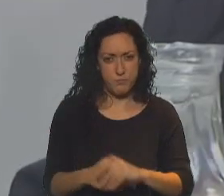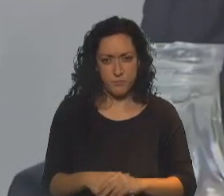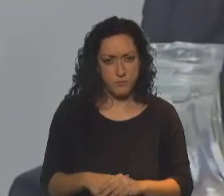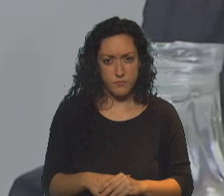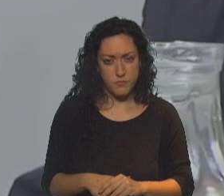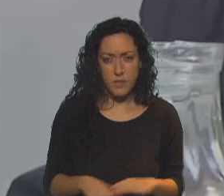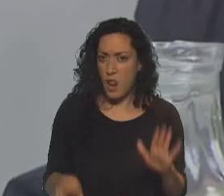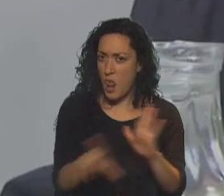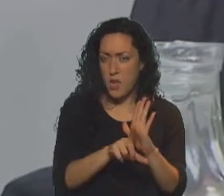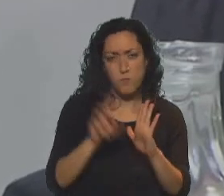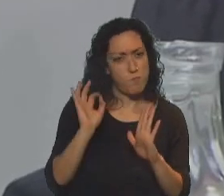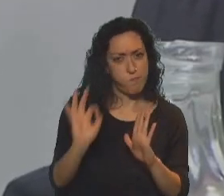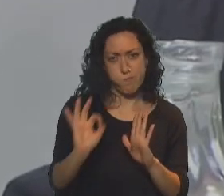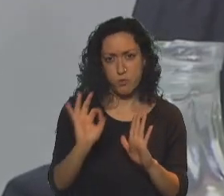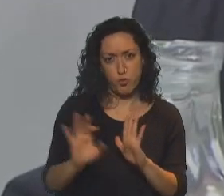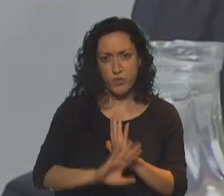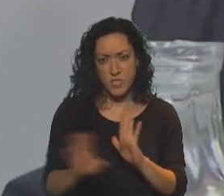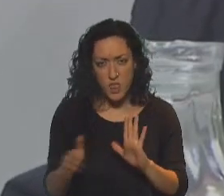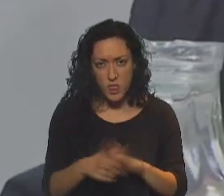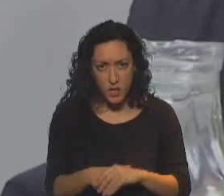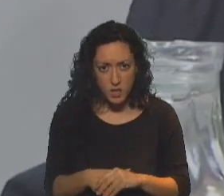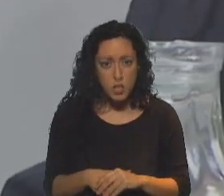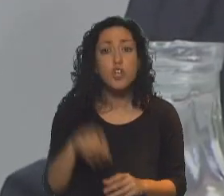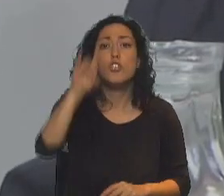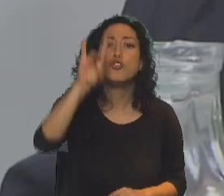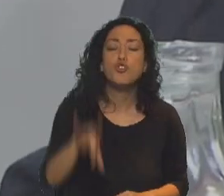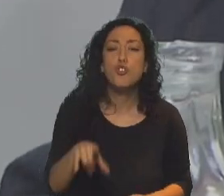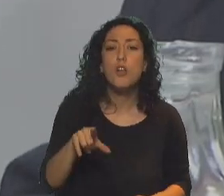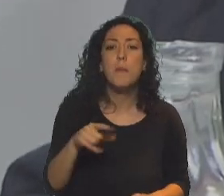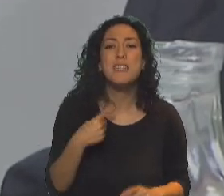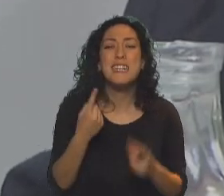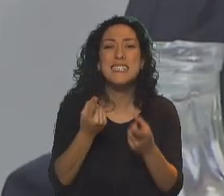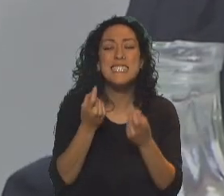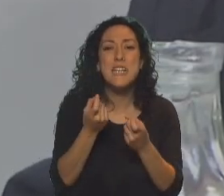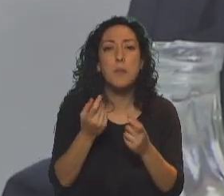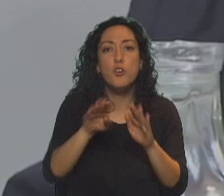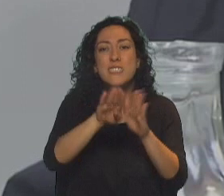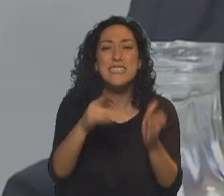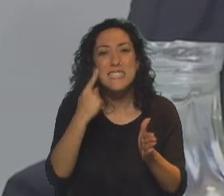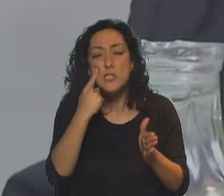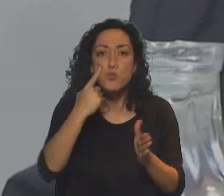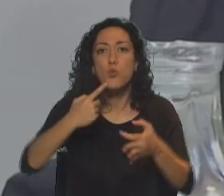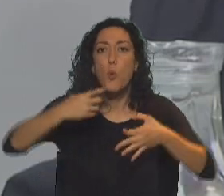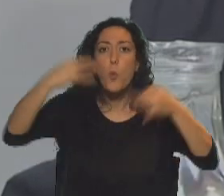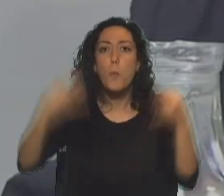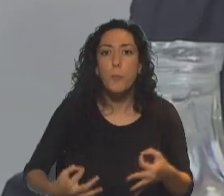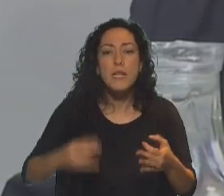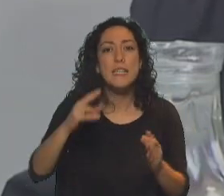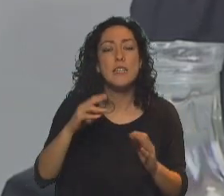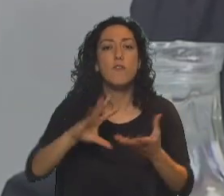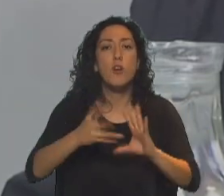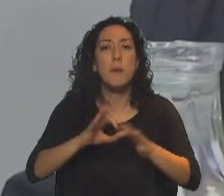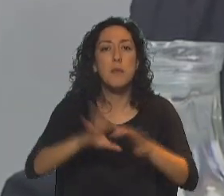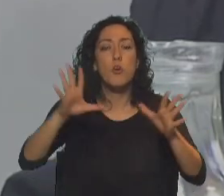Alcanzan y sobran. Lo que hay que poner es mucha institucionalidad y mucho respeto